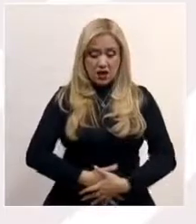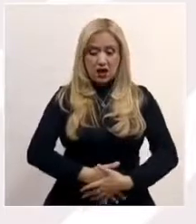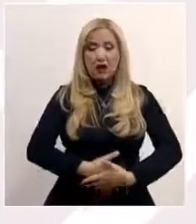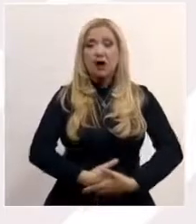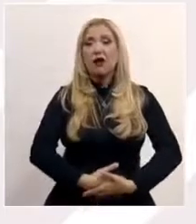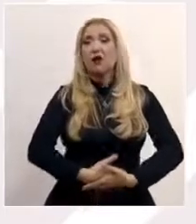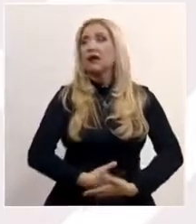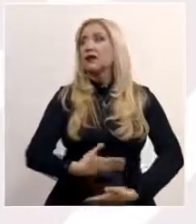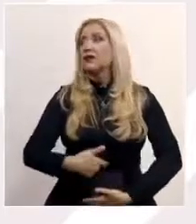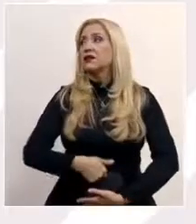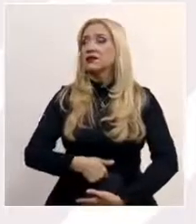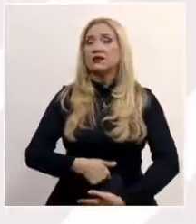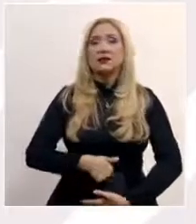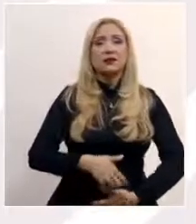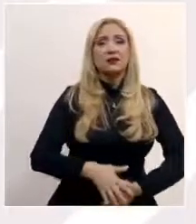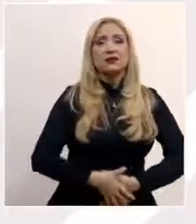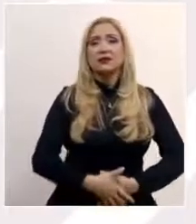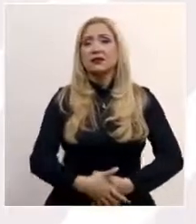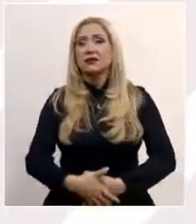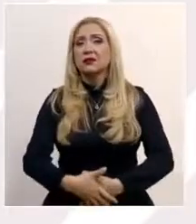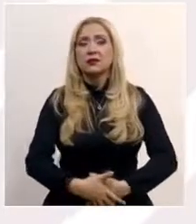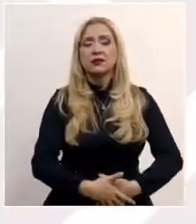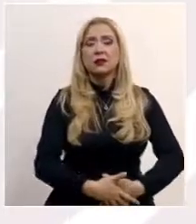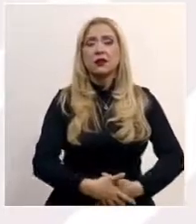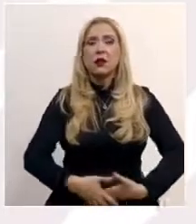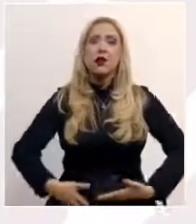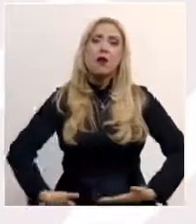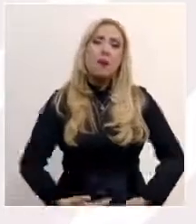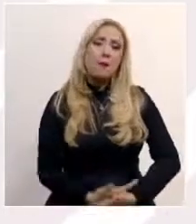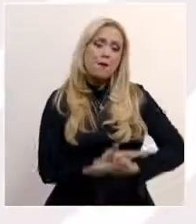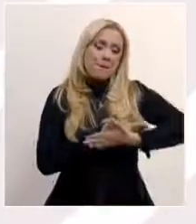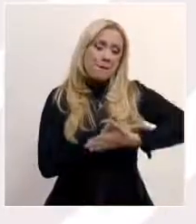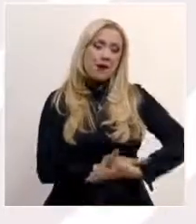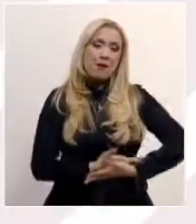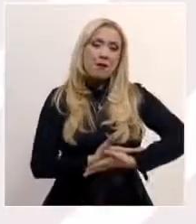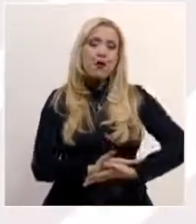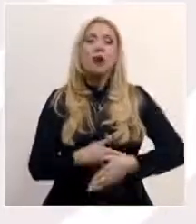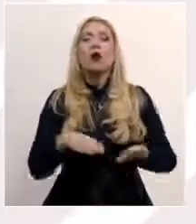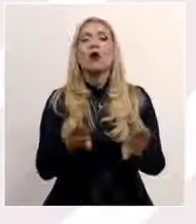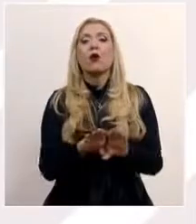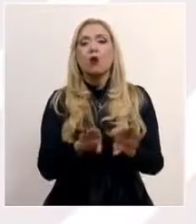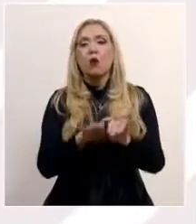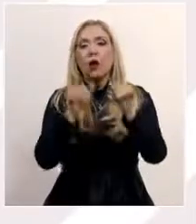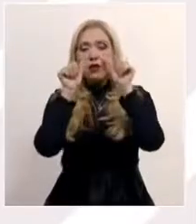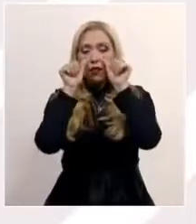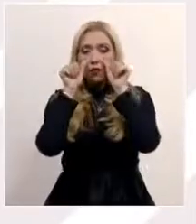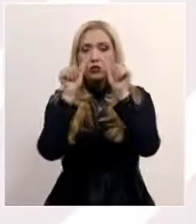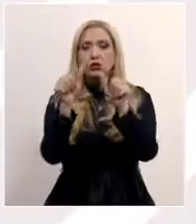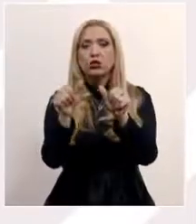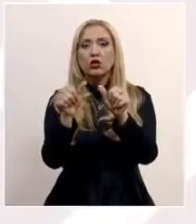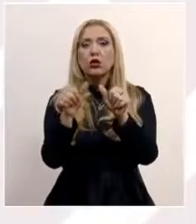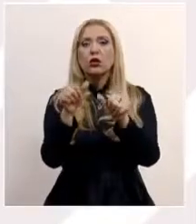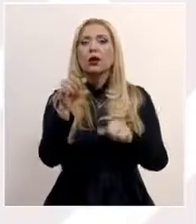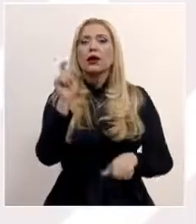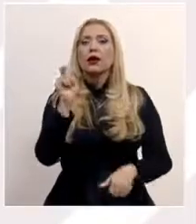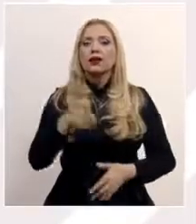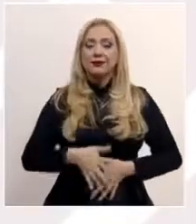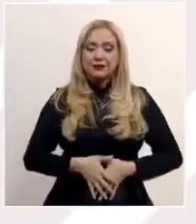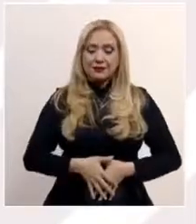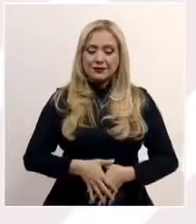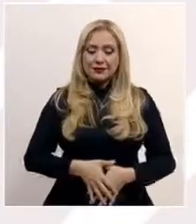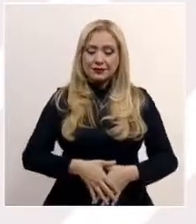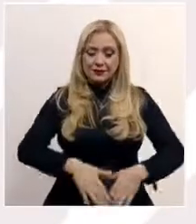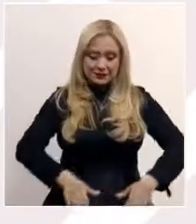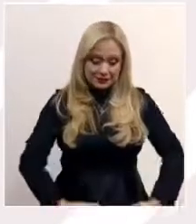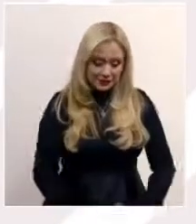primera infancia está directamente afectada por la forma en la que se desenvuelve el embarazo. Y creo que este es un planteamiento que